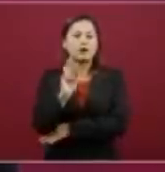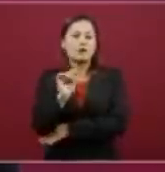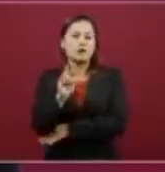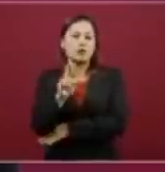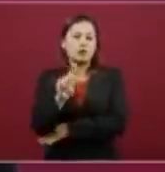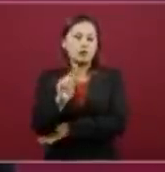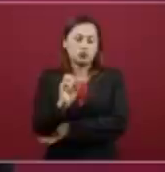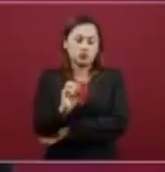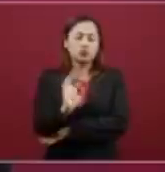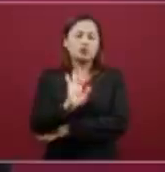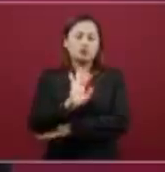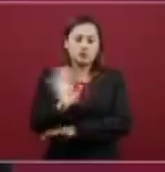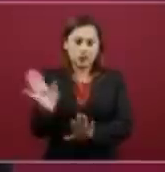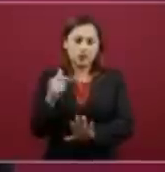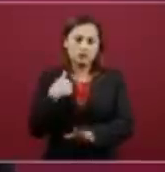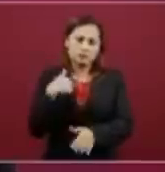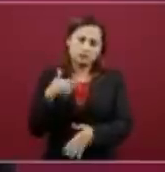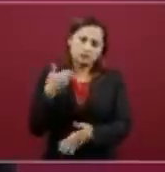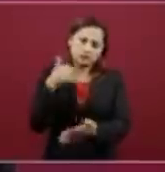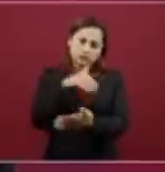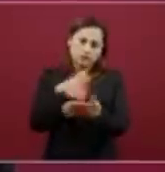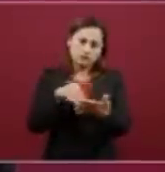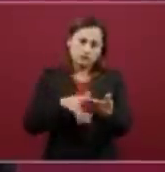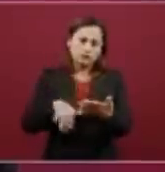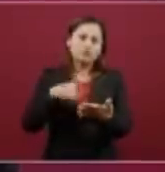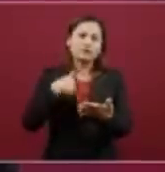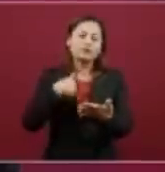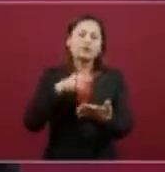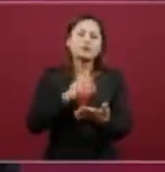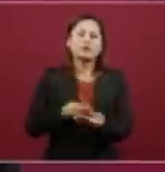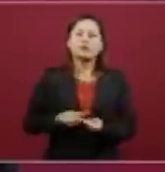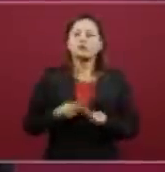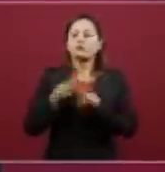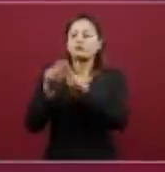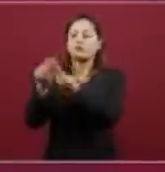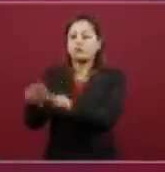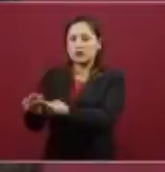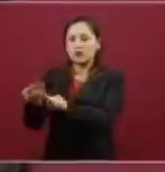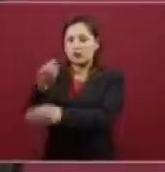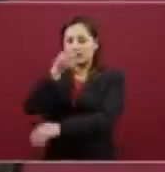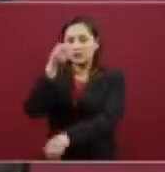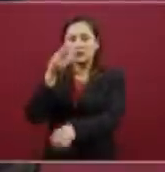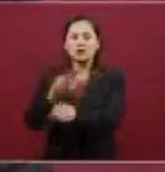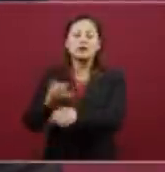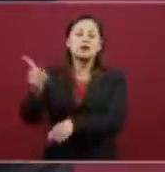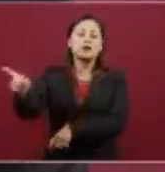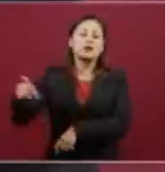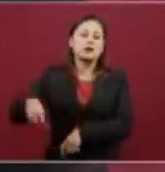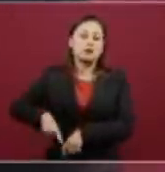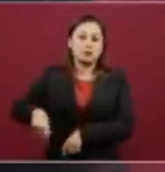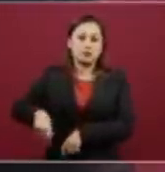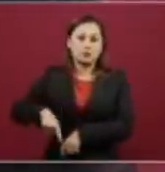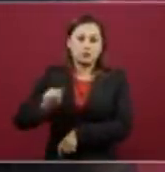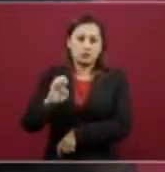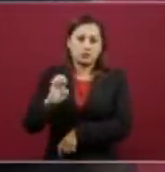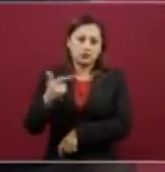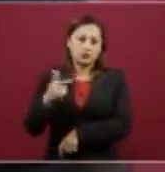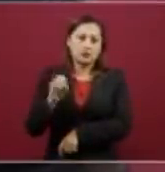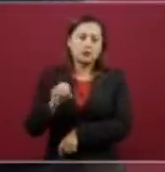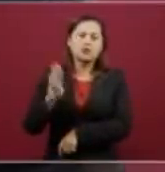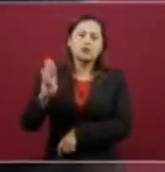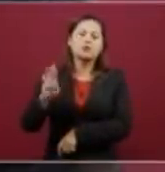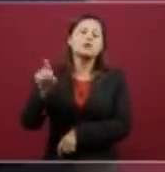ya la entregué a la Secretaría de Gobernación con la indicación de que se haga lo